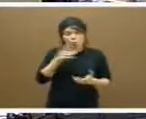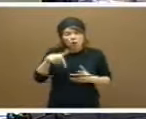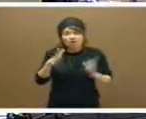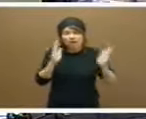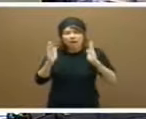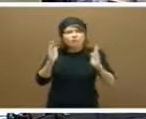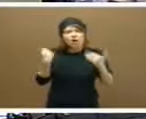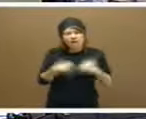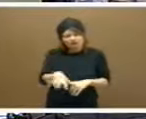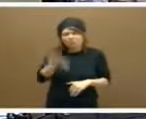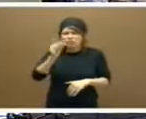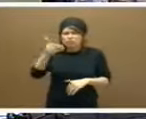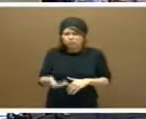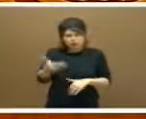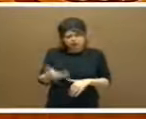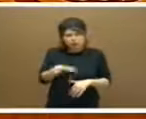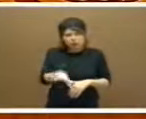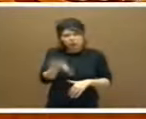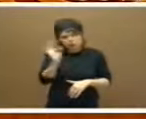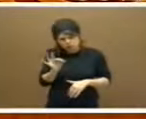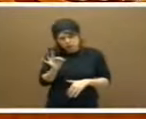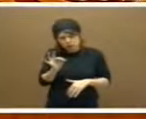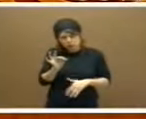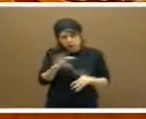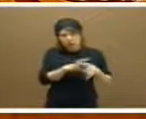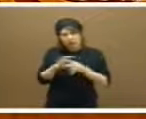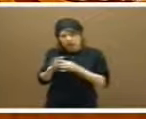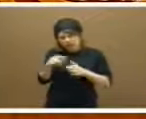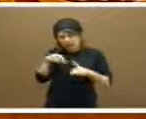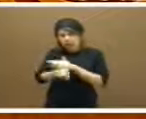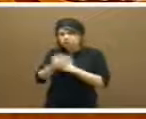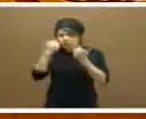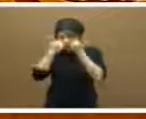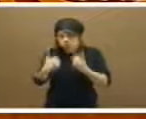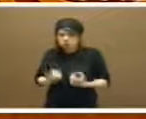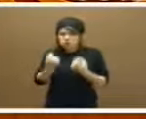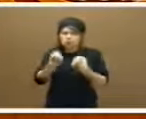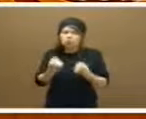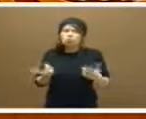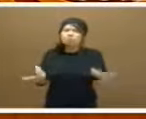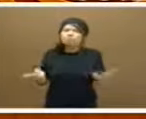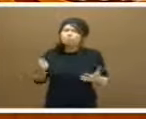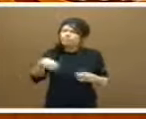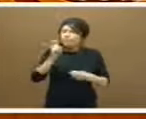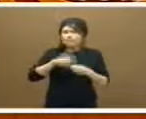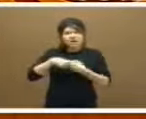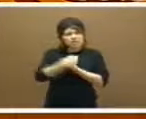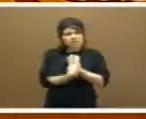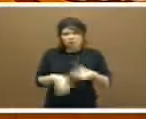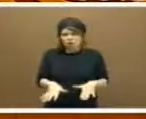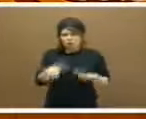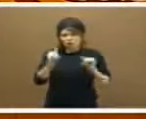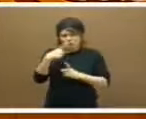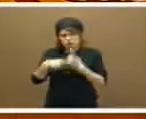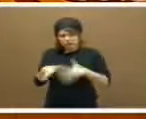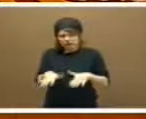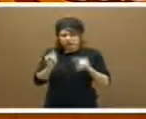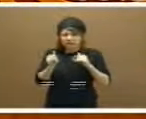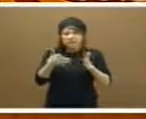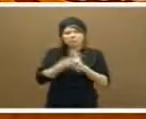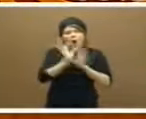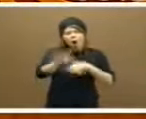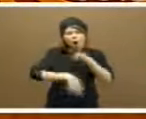esta época en la que se han tomado decisiones importantes sobre la gestión de la salud, no ha habido esta participación, ni siquiera esta consulta. Es un órgano